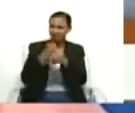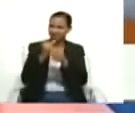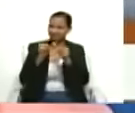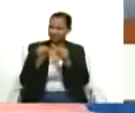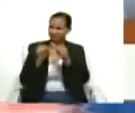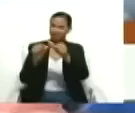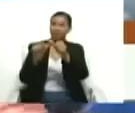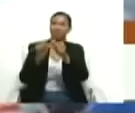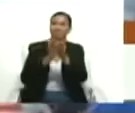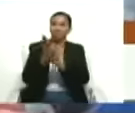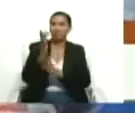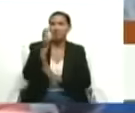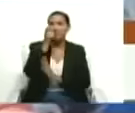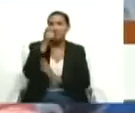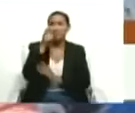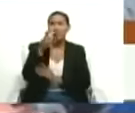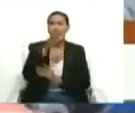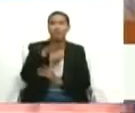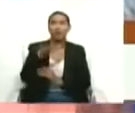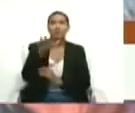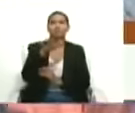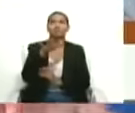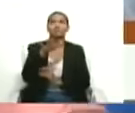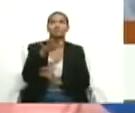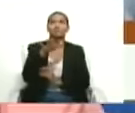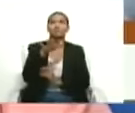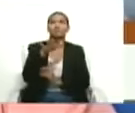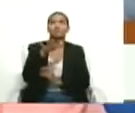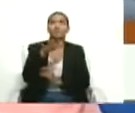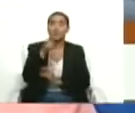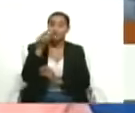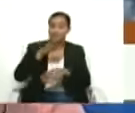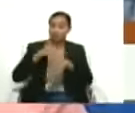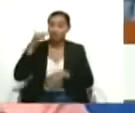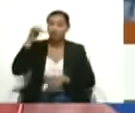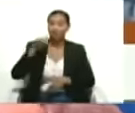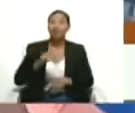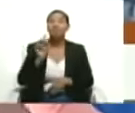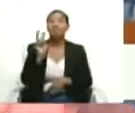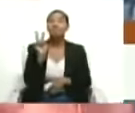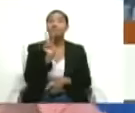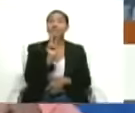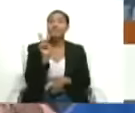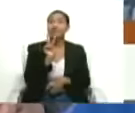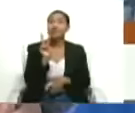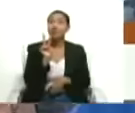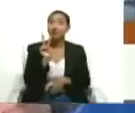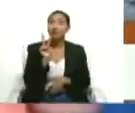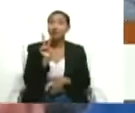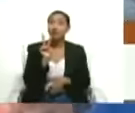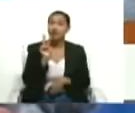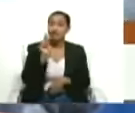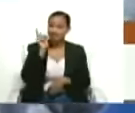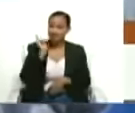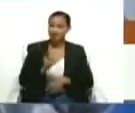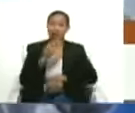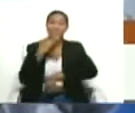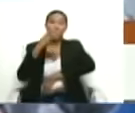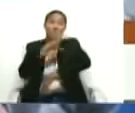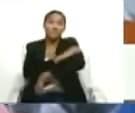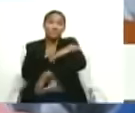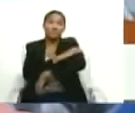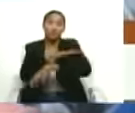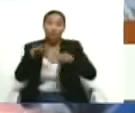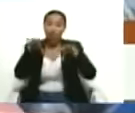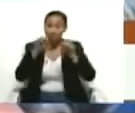quiero recordarlo. Porque si en este país estuviesen gobernando las élites de los